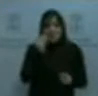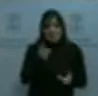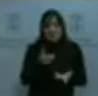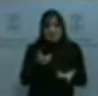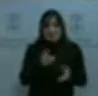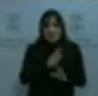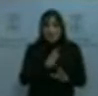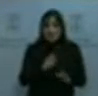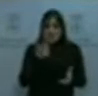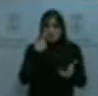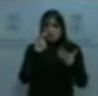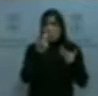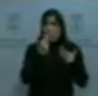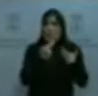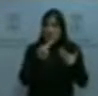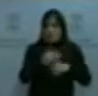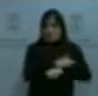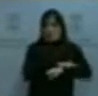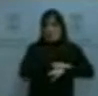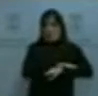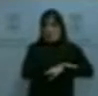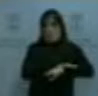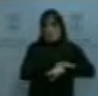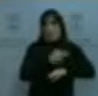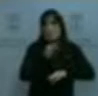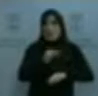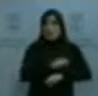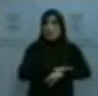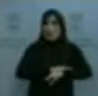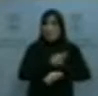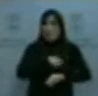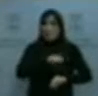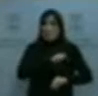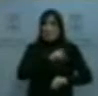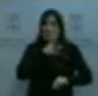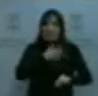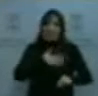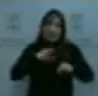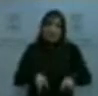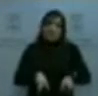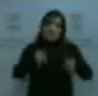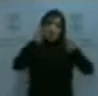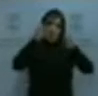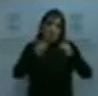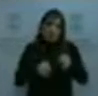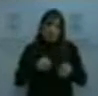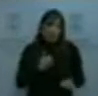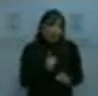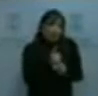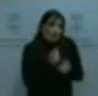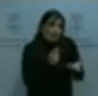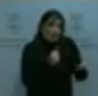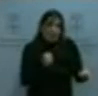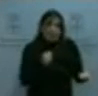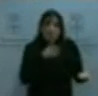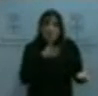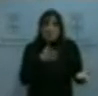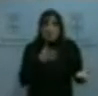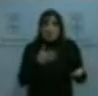la modernización de la justicia. Como es imposible votar que no a una moción que plantea que avancemos hacia la modernidad de manera